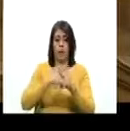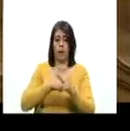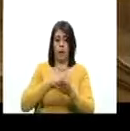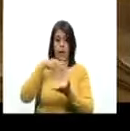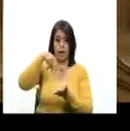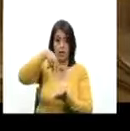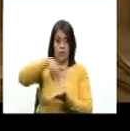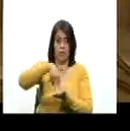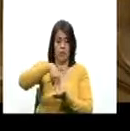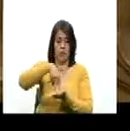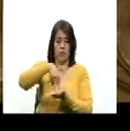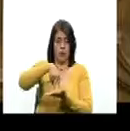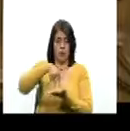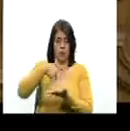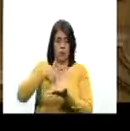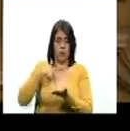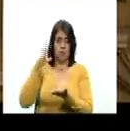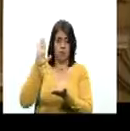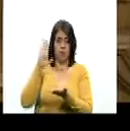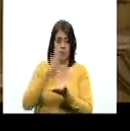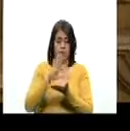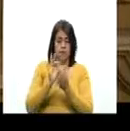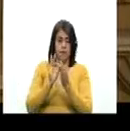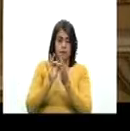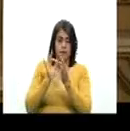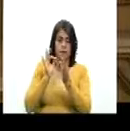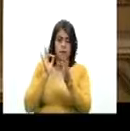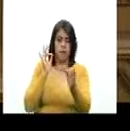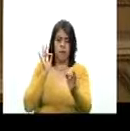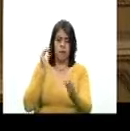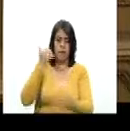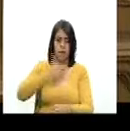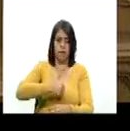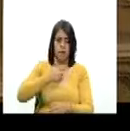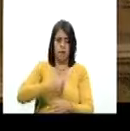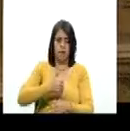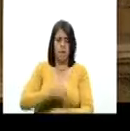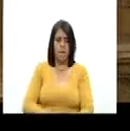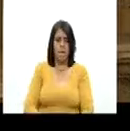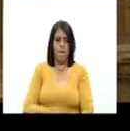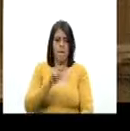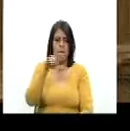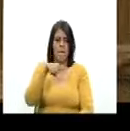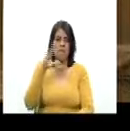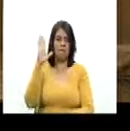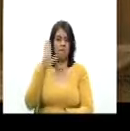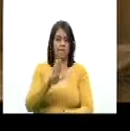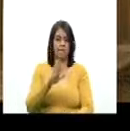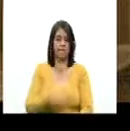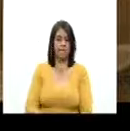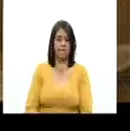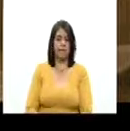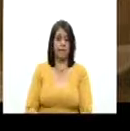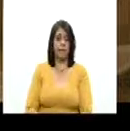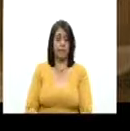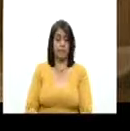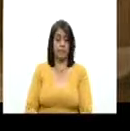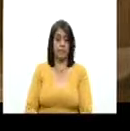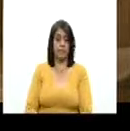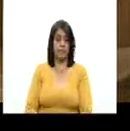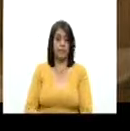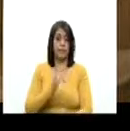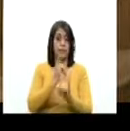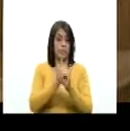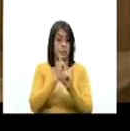aquí. Yo vengo de muy lejos, de Argentina, y también vengo de la Matrix